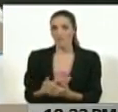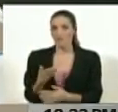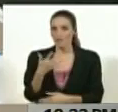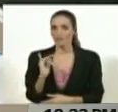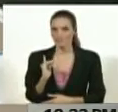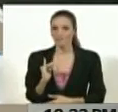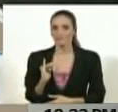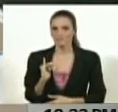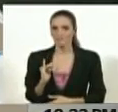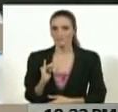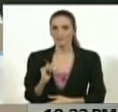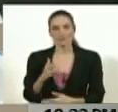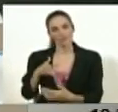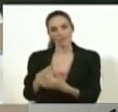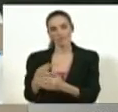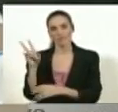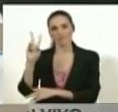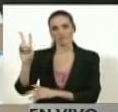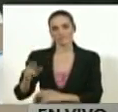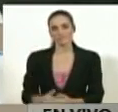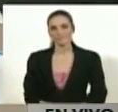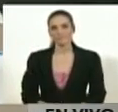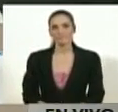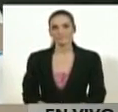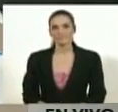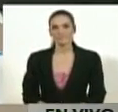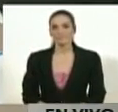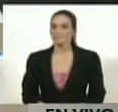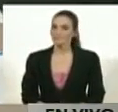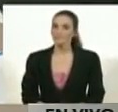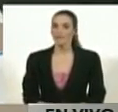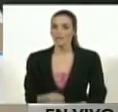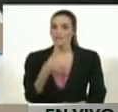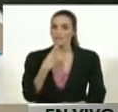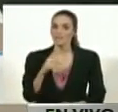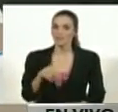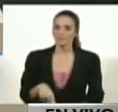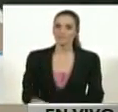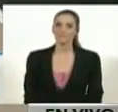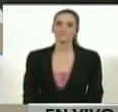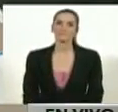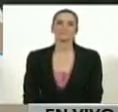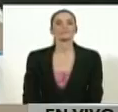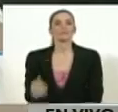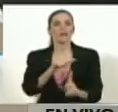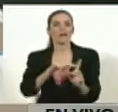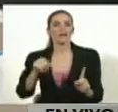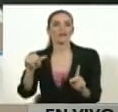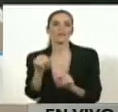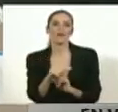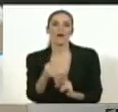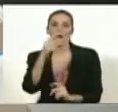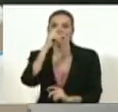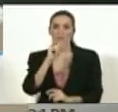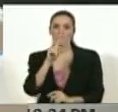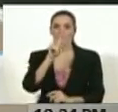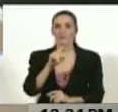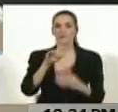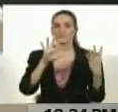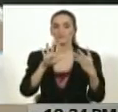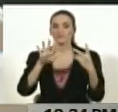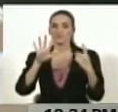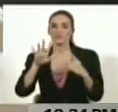ocurriendo contra Venezuela y nos referíamos a la ambientación en el año